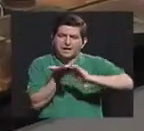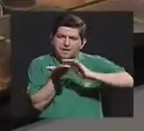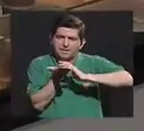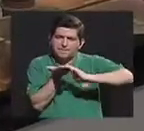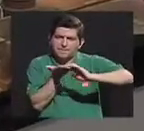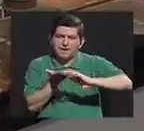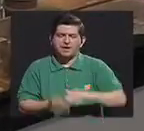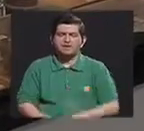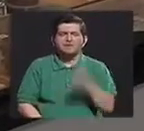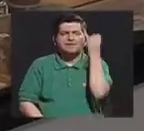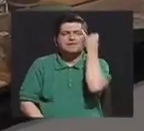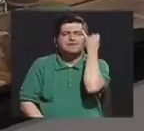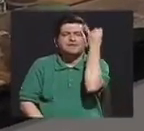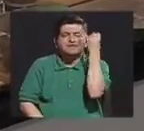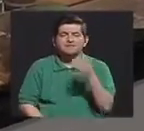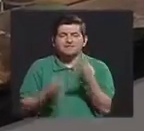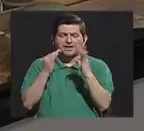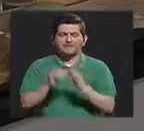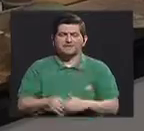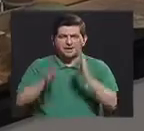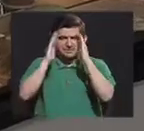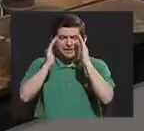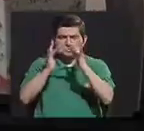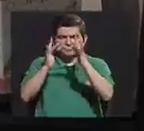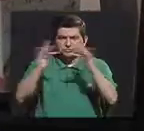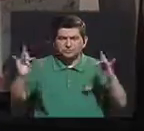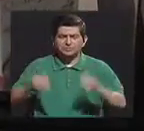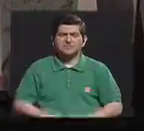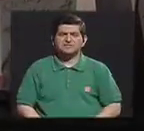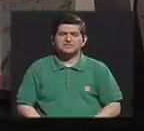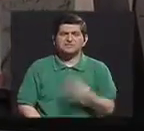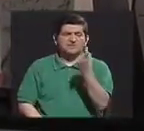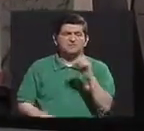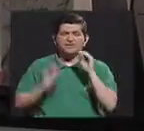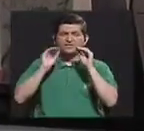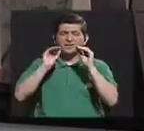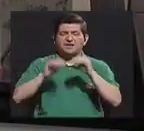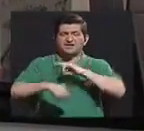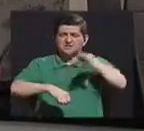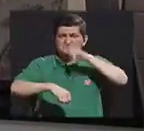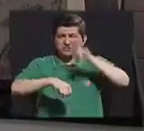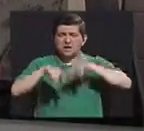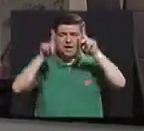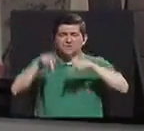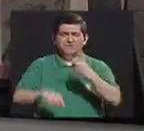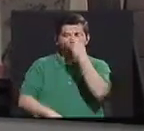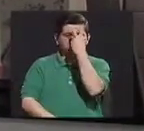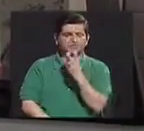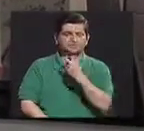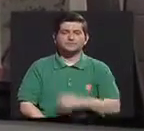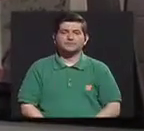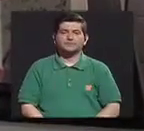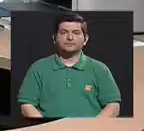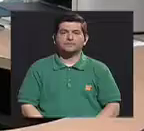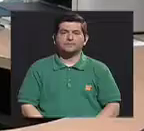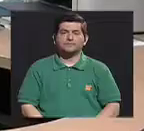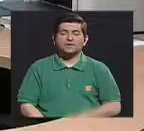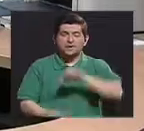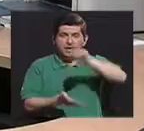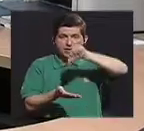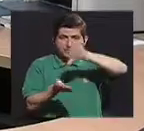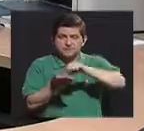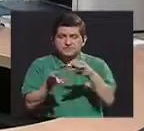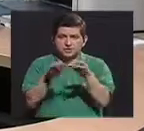en braille como una iniciativa que busca cubrir los vacíos del sistema de enseñanza regular para las personas no videntes bueno el centro de